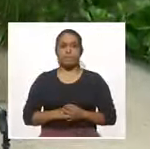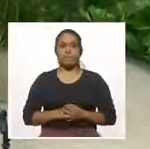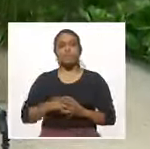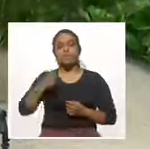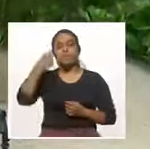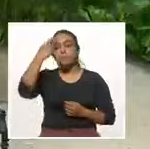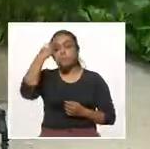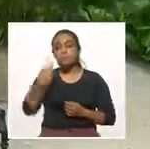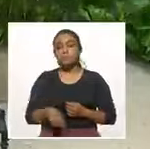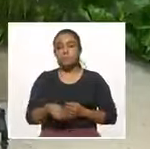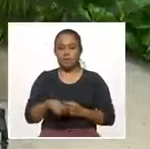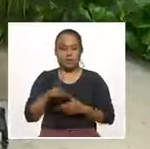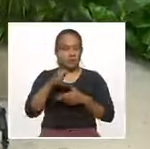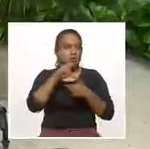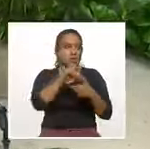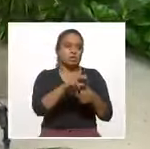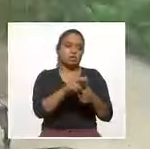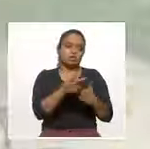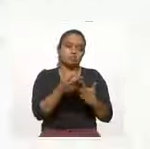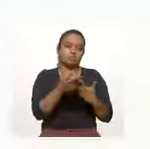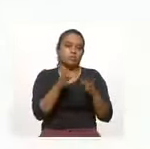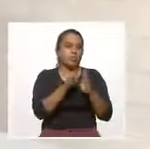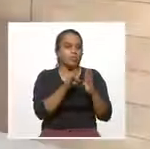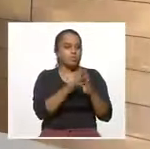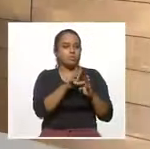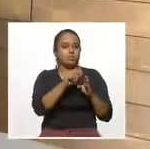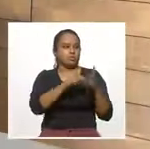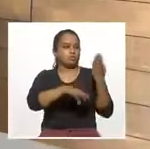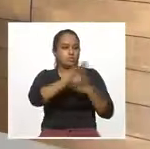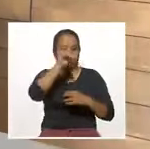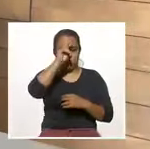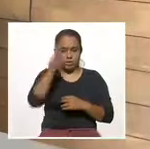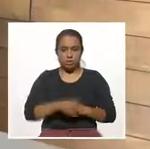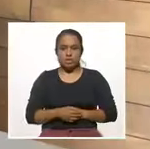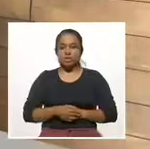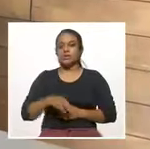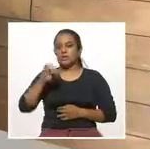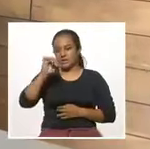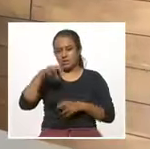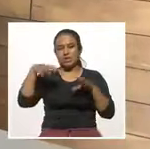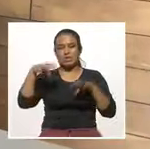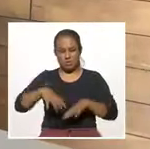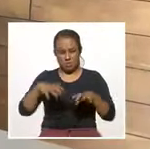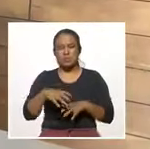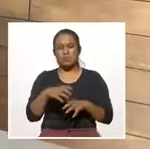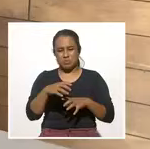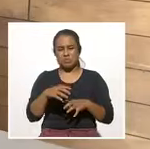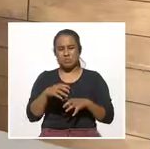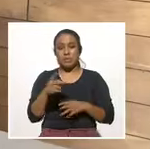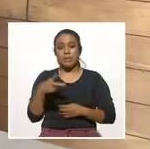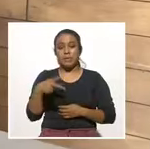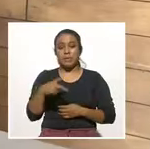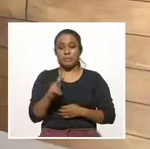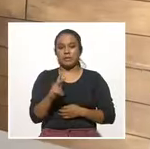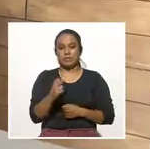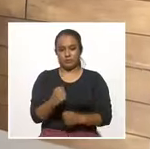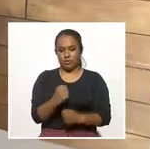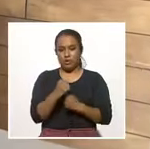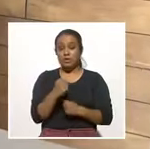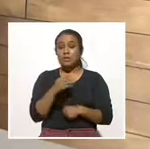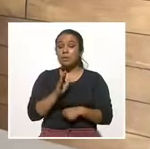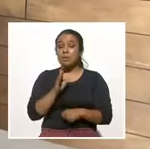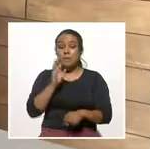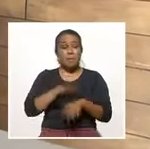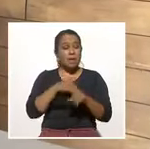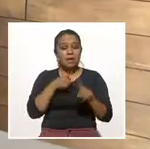enfrentar los huracanes de esa manera. Pues hubo un poco de lluvia, pero pues sí estuvo algo fuerte. Lo